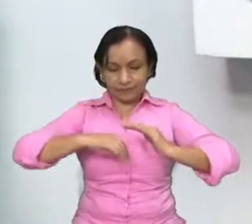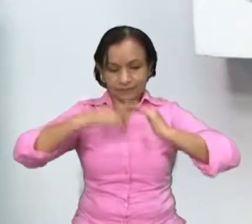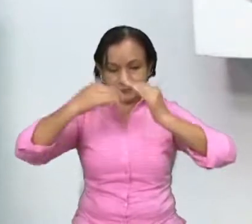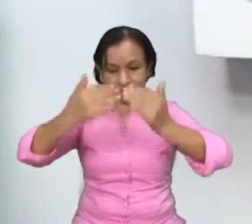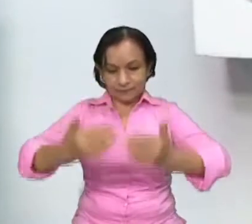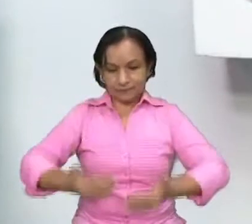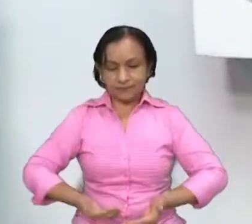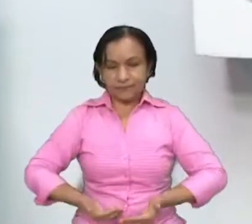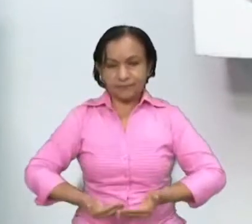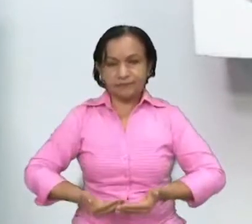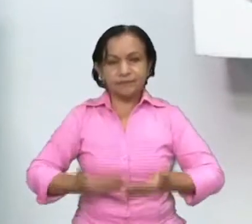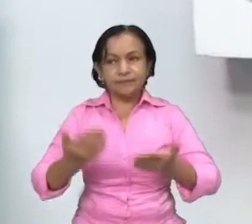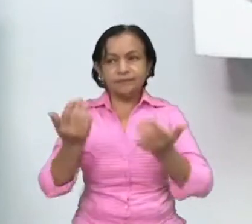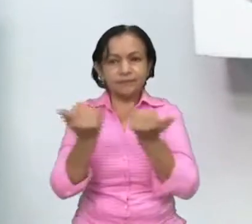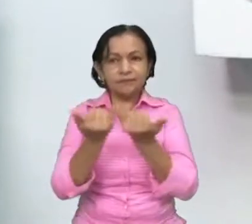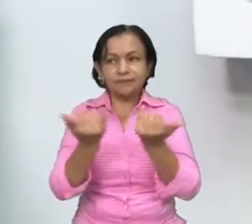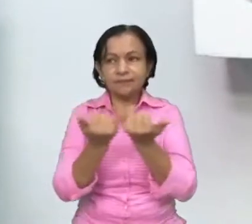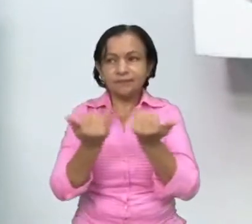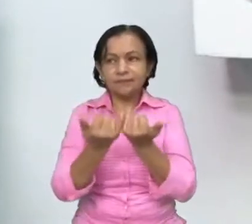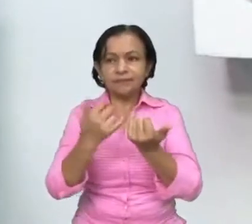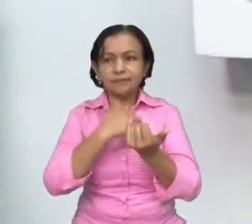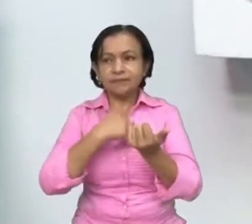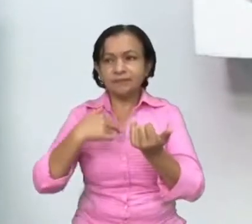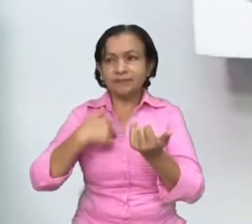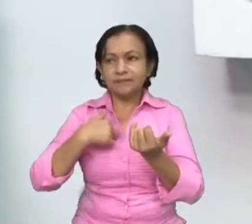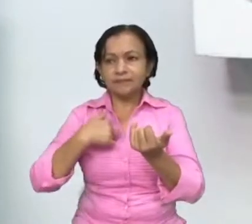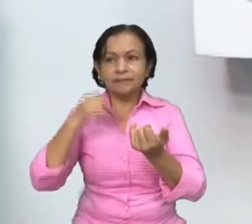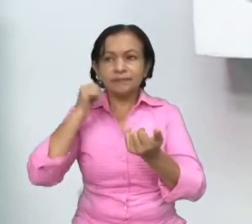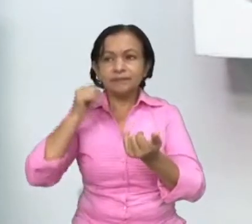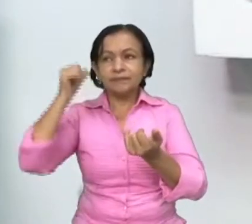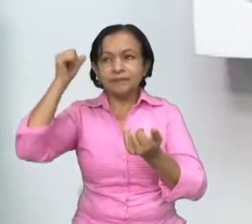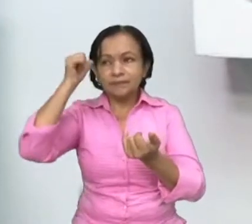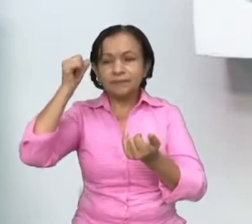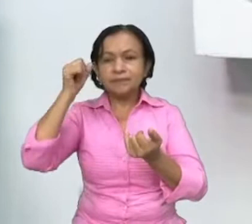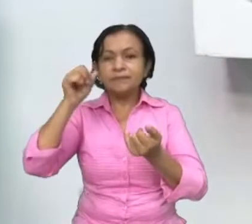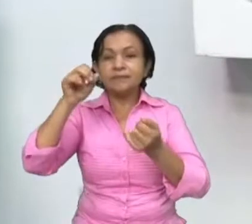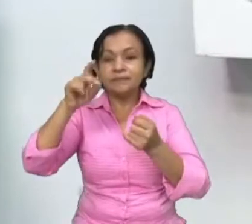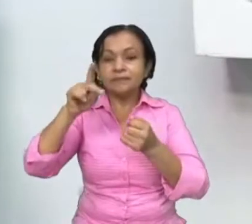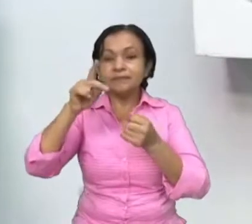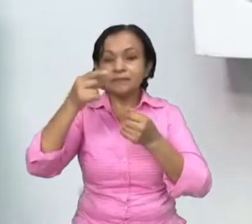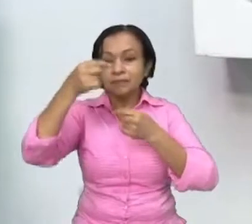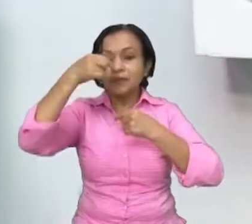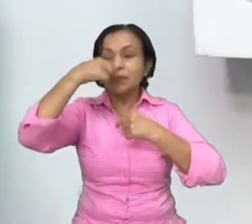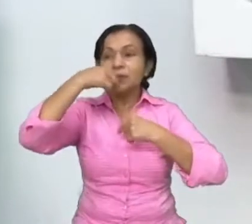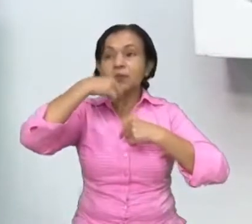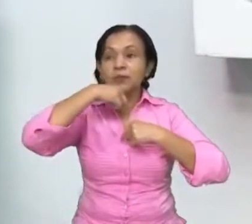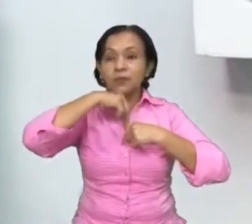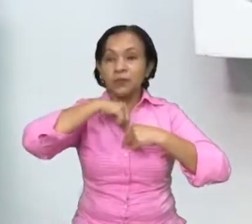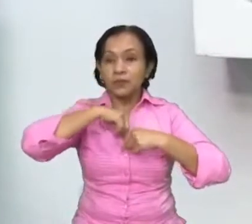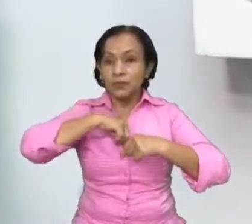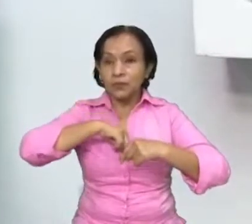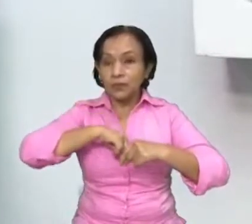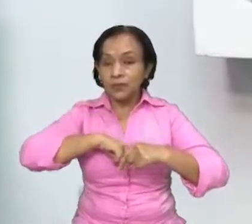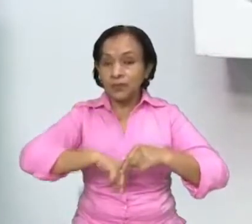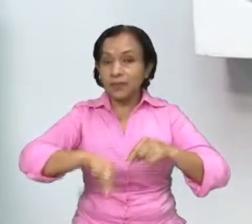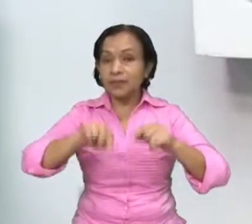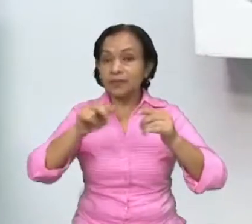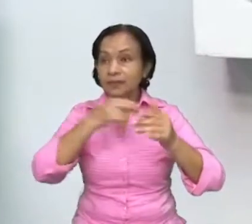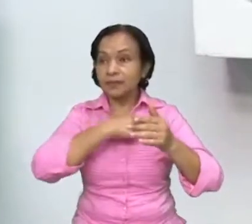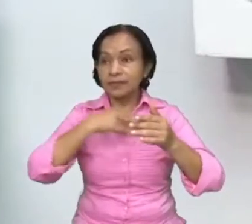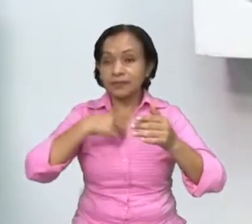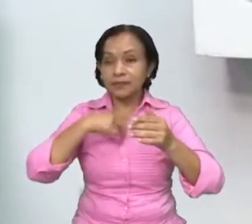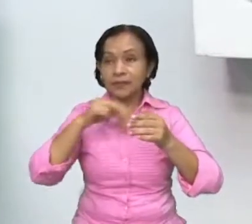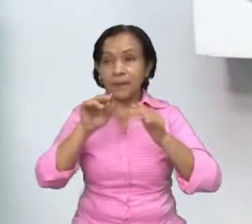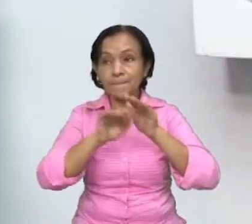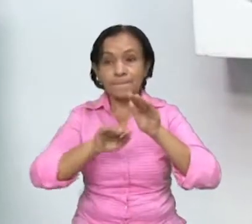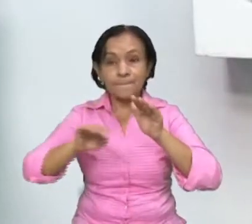El fetoscopio es parecido a lo que se utiliza en el adulto que se llama laparoscopio, solo que el tamaño del laparoscopio